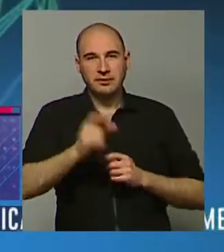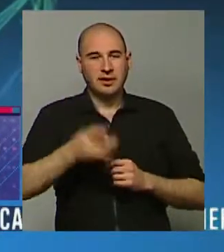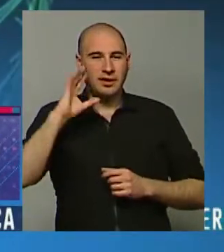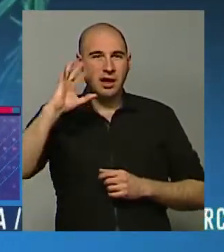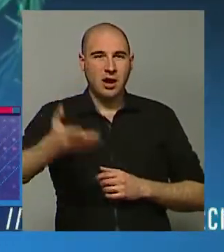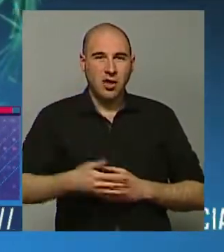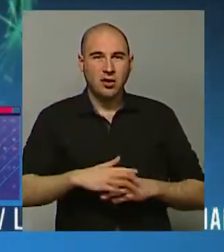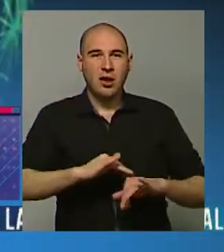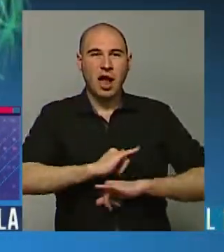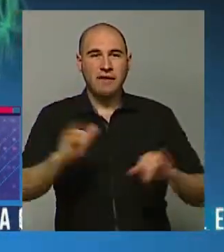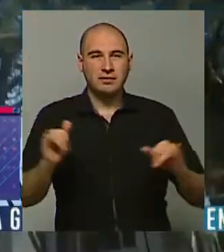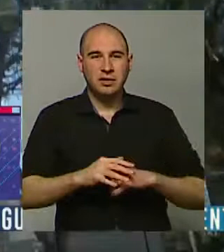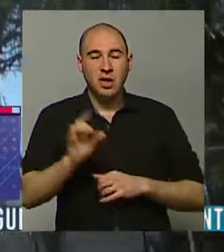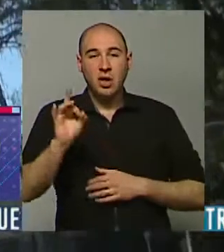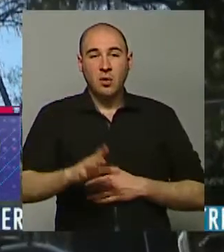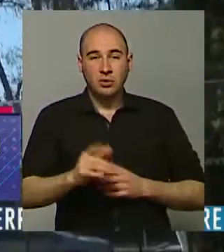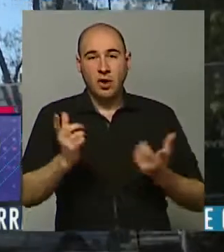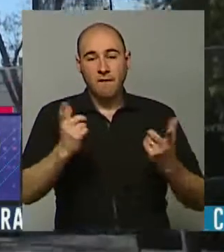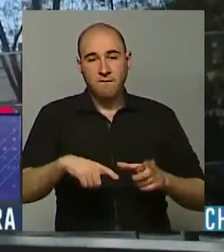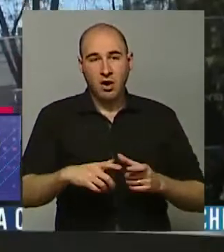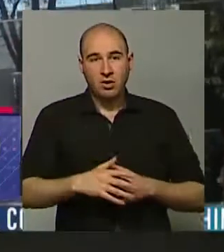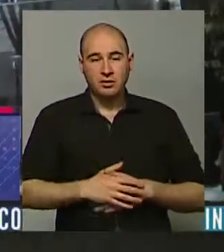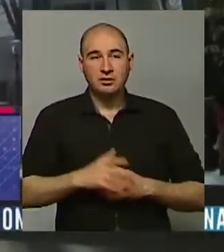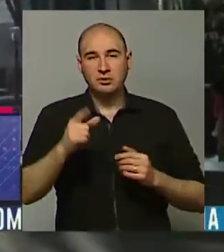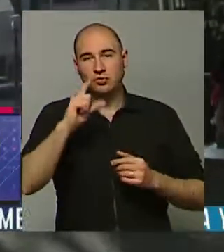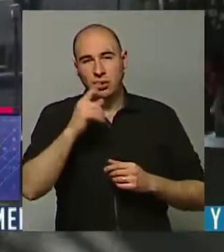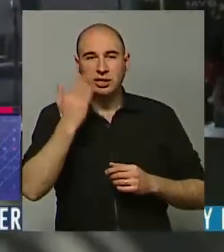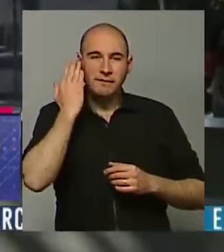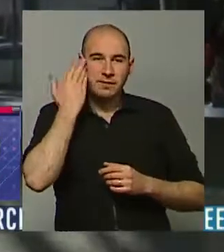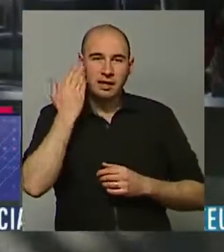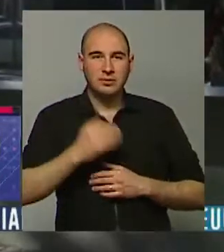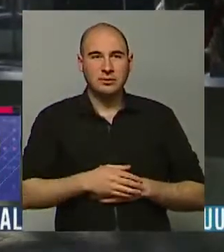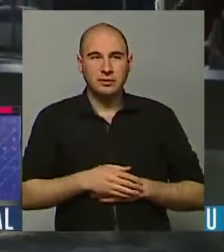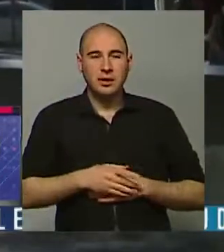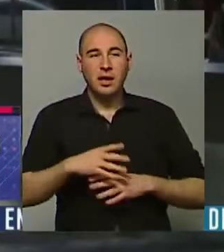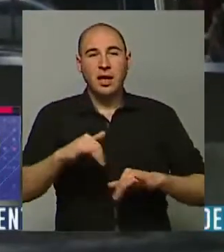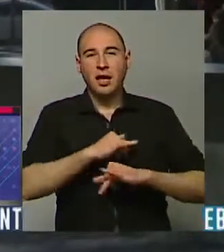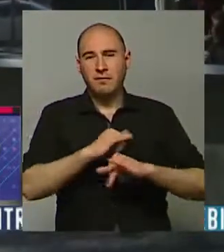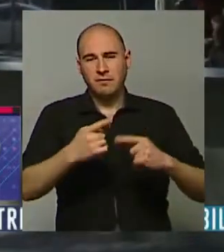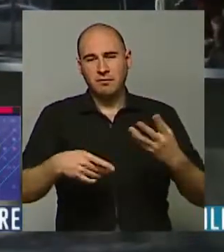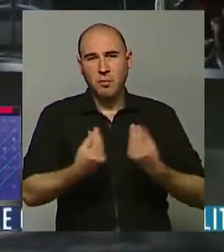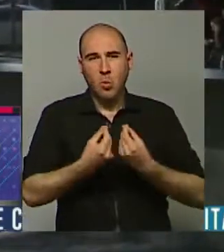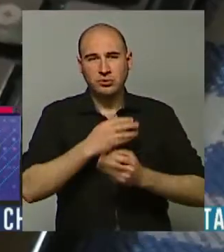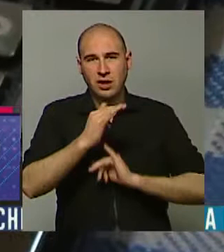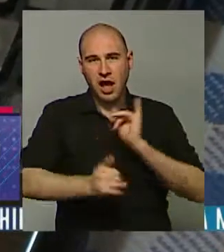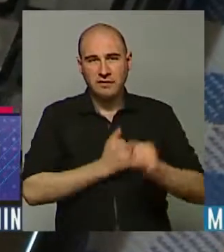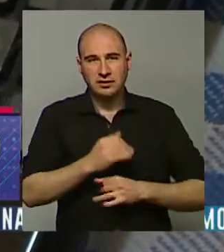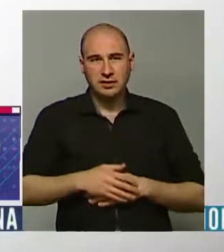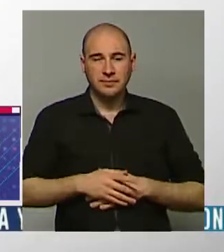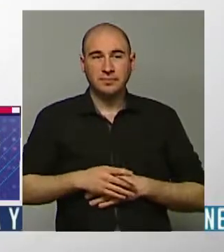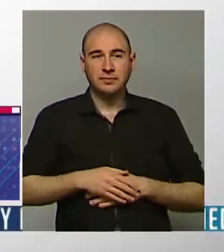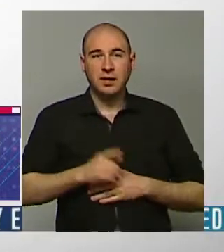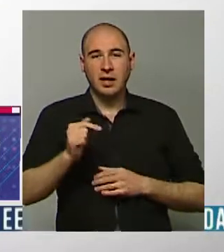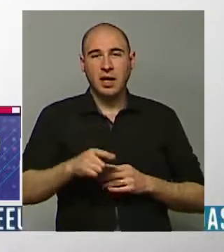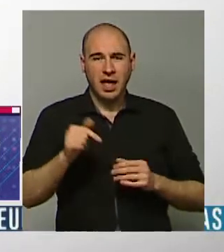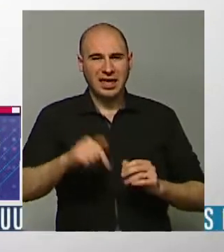alguien anuncia, no solamente por un foro como es en este, sino en Twitter, en Facebook. Han anunciado un montón de cosas. Entonces, estamos en un